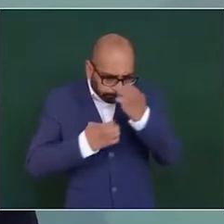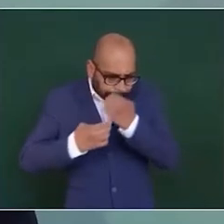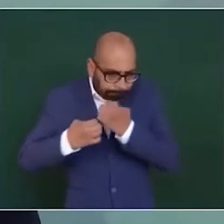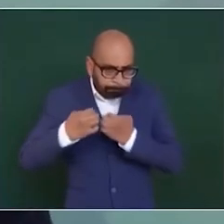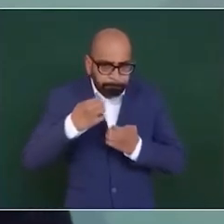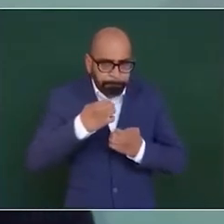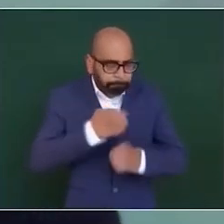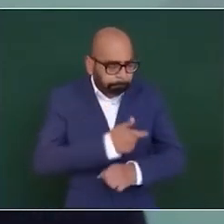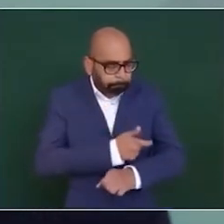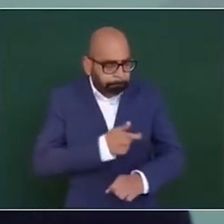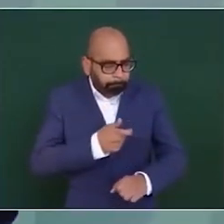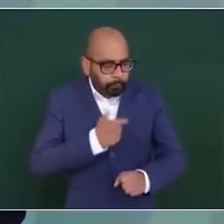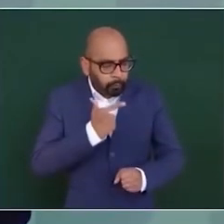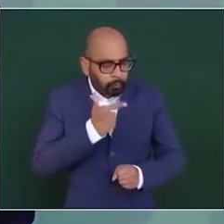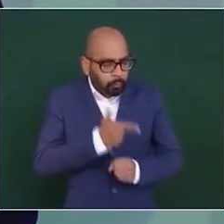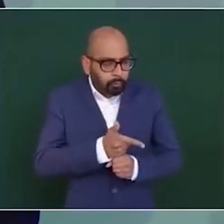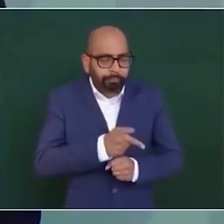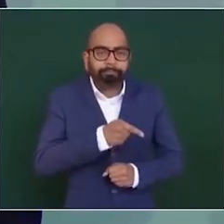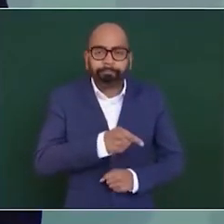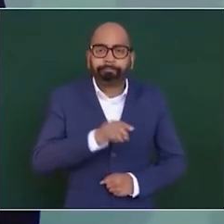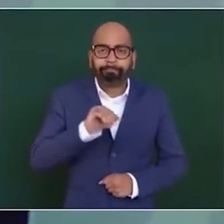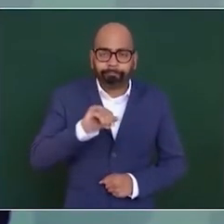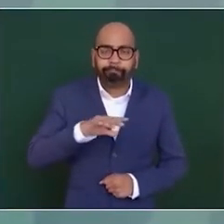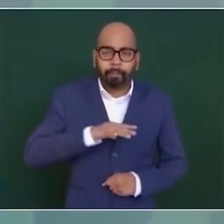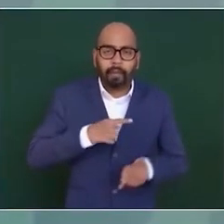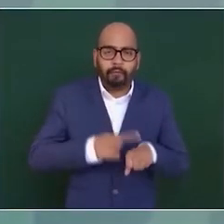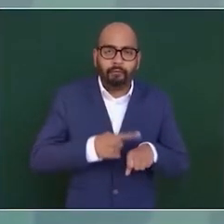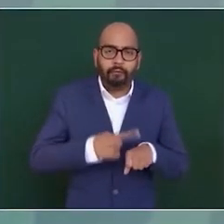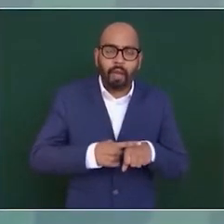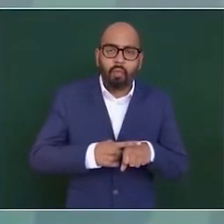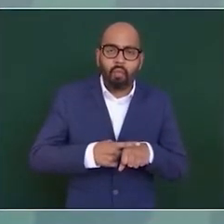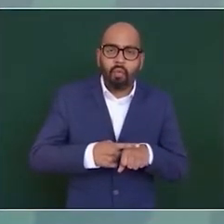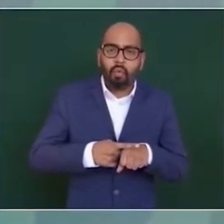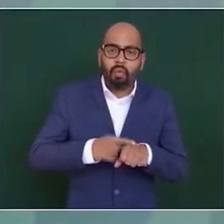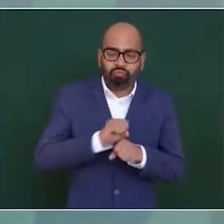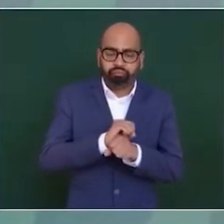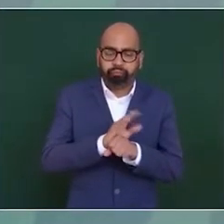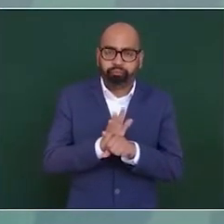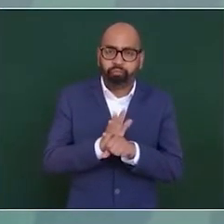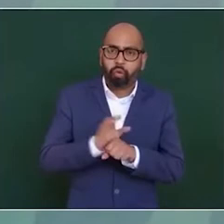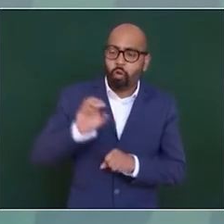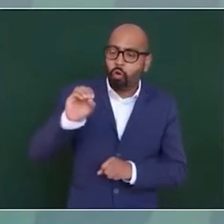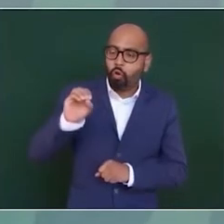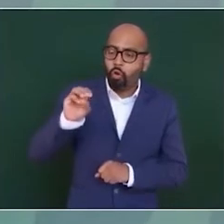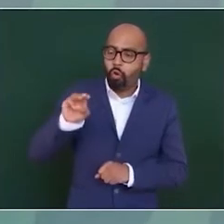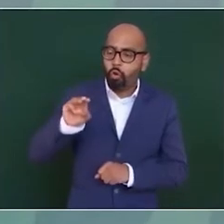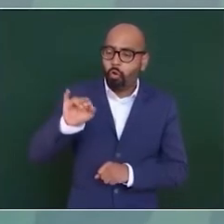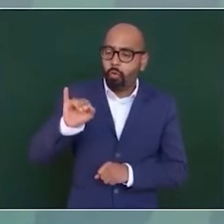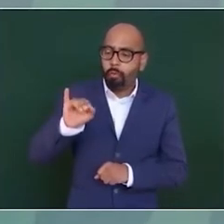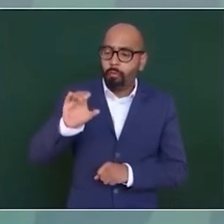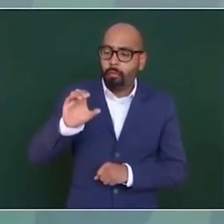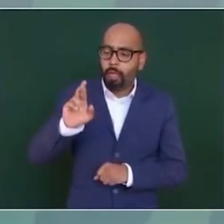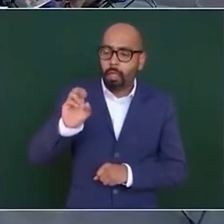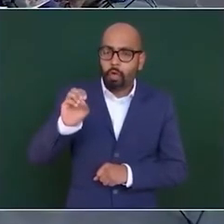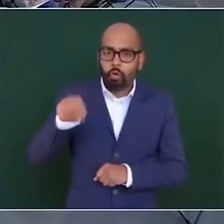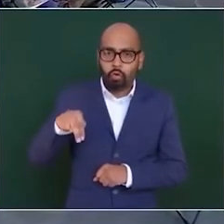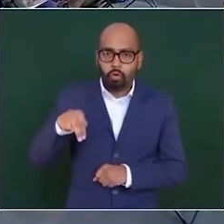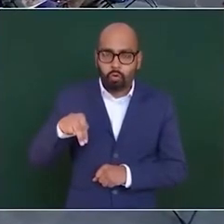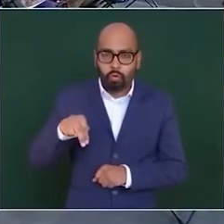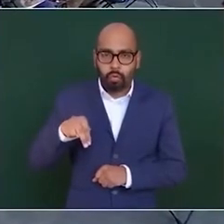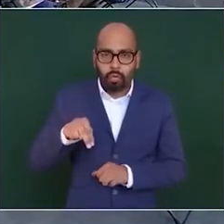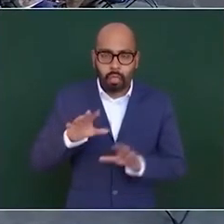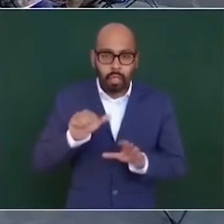al parecer sí ya es esta nueva variante. Esa es la información que me dieron el día de